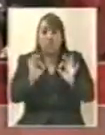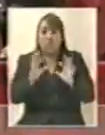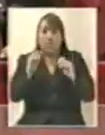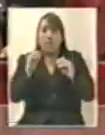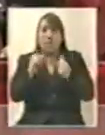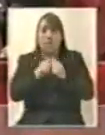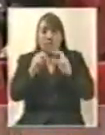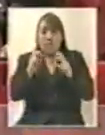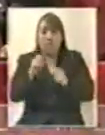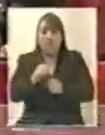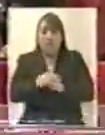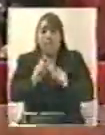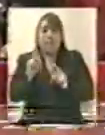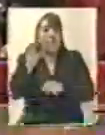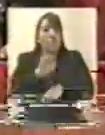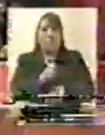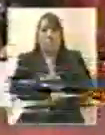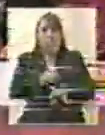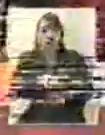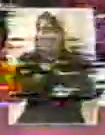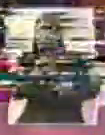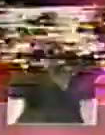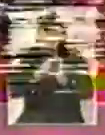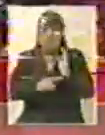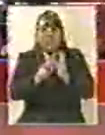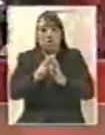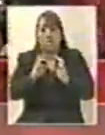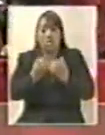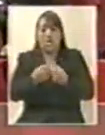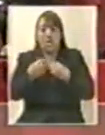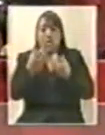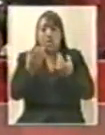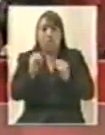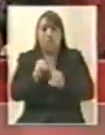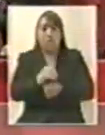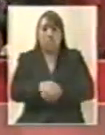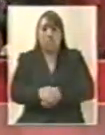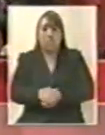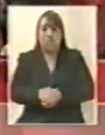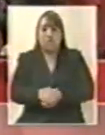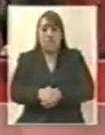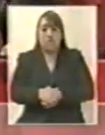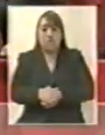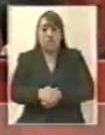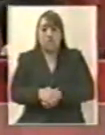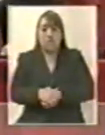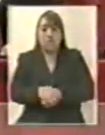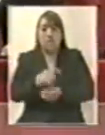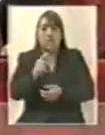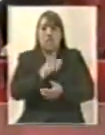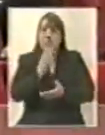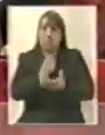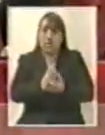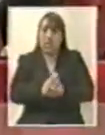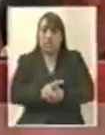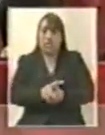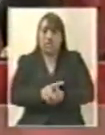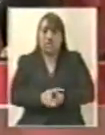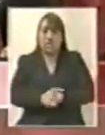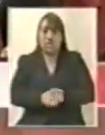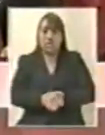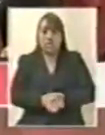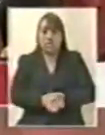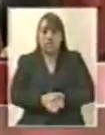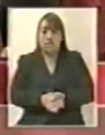ha dado cuenta de esta situación de contradicción. Entonces tenemos una realidad donde